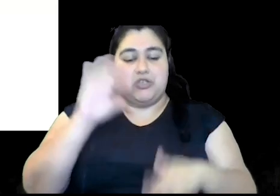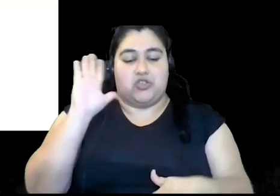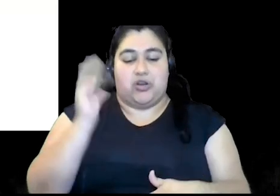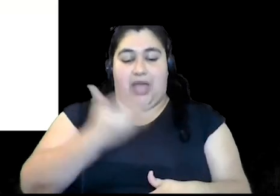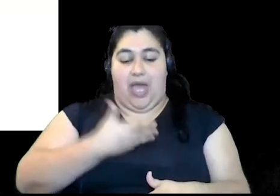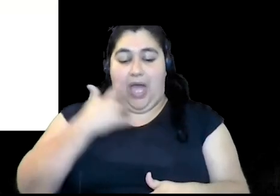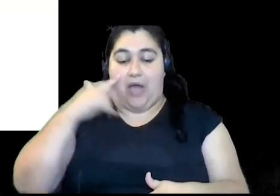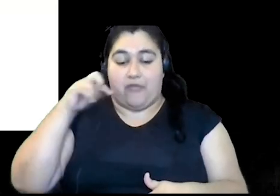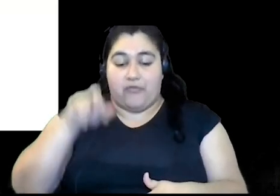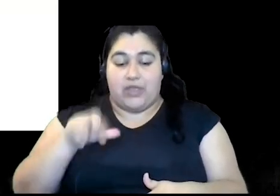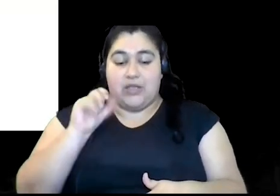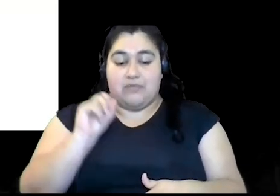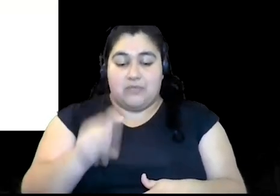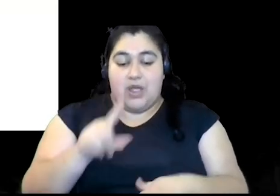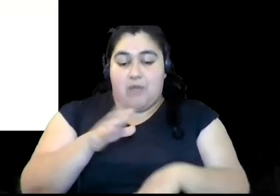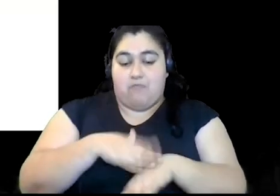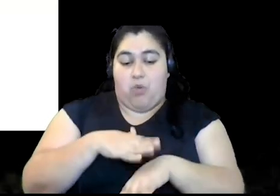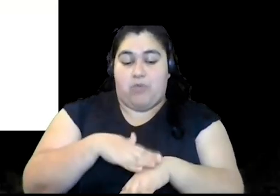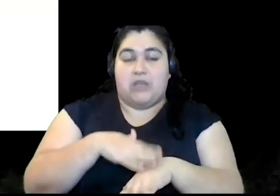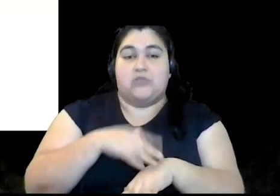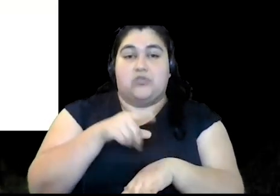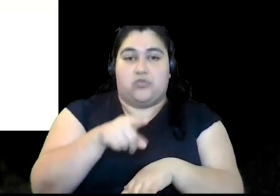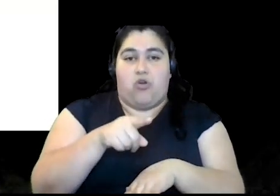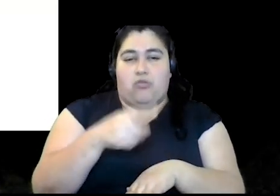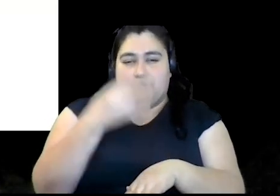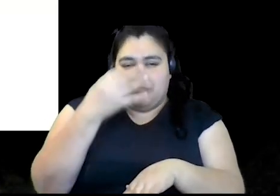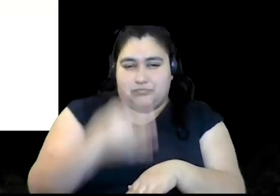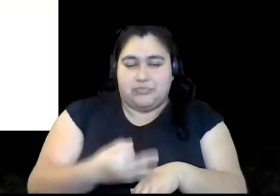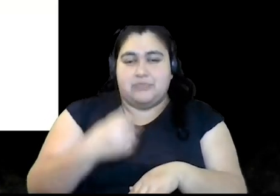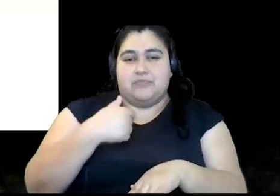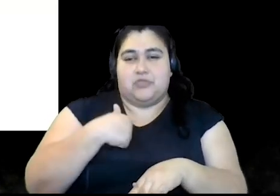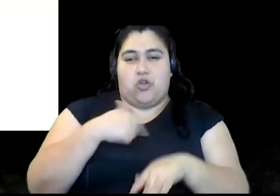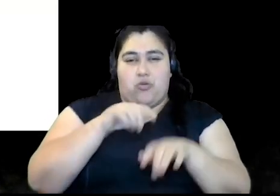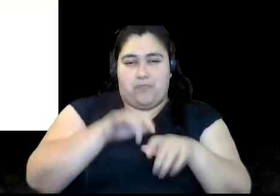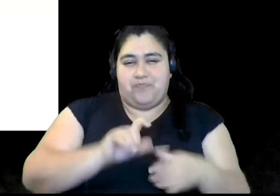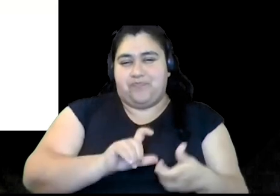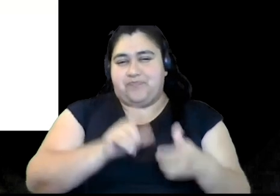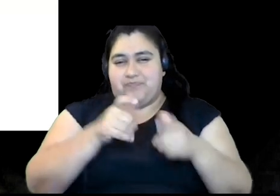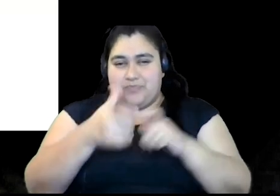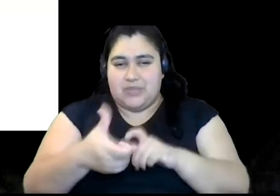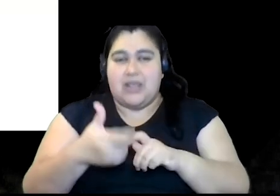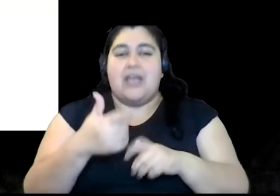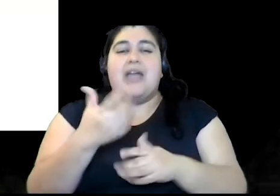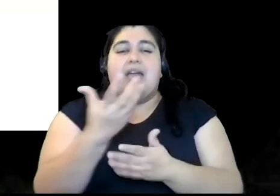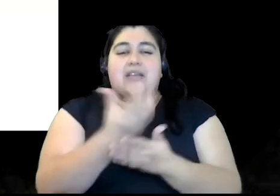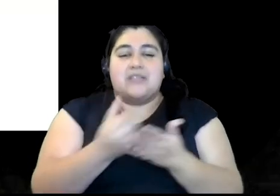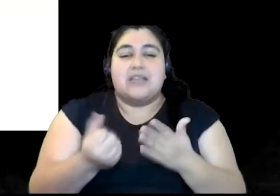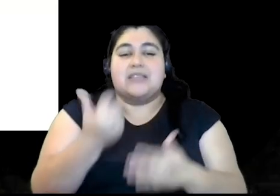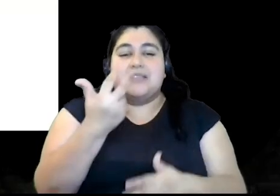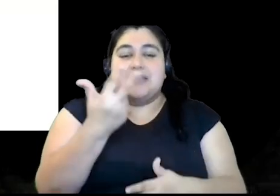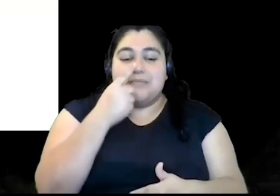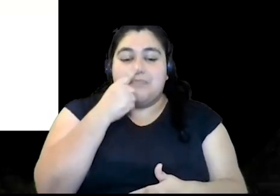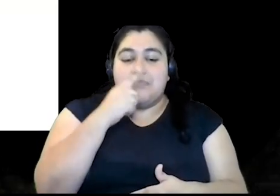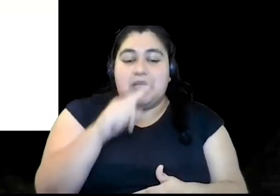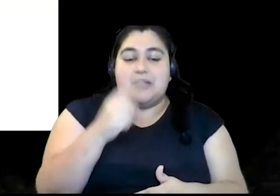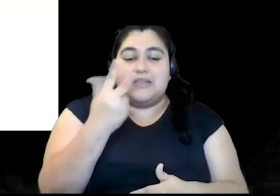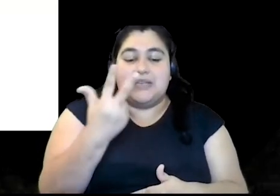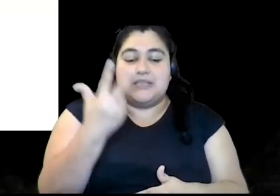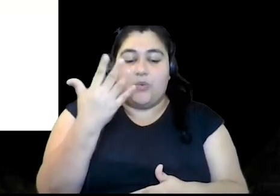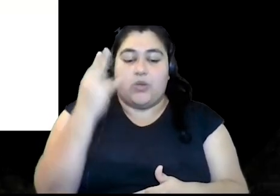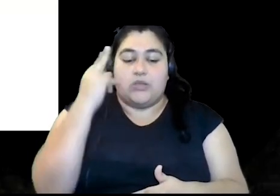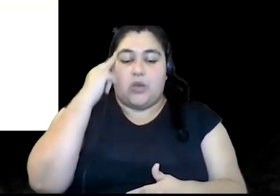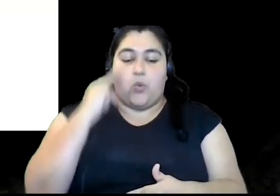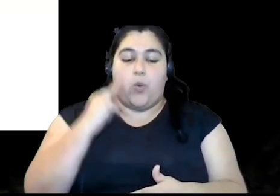va a encontrar a la liquidación en SARA, transcribo la liquidación del 1359